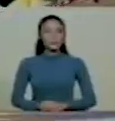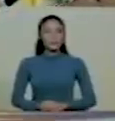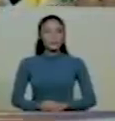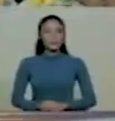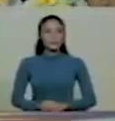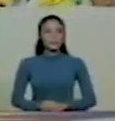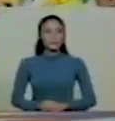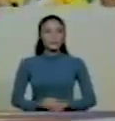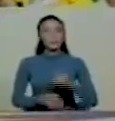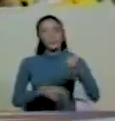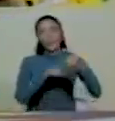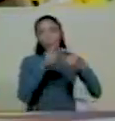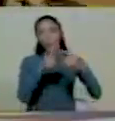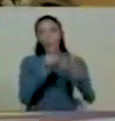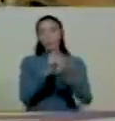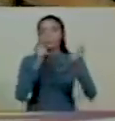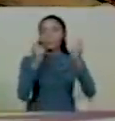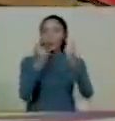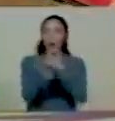Es lo primero.